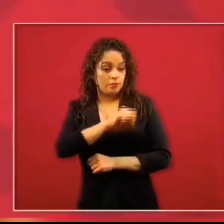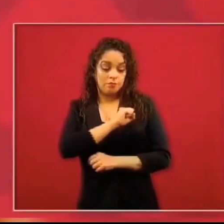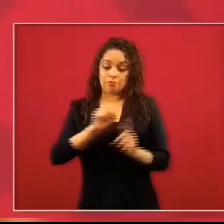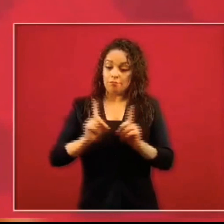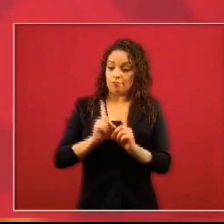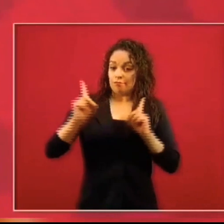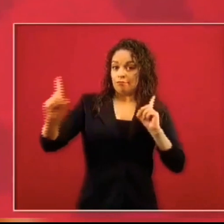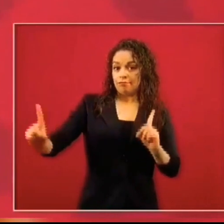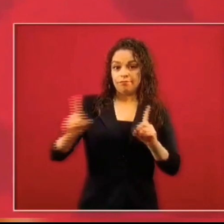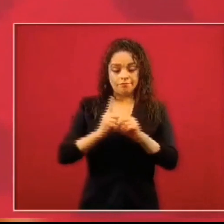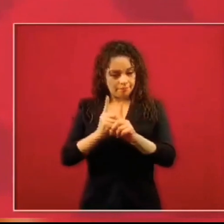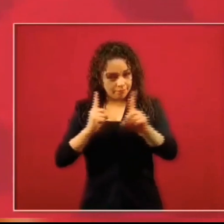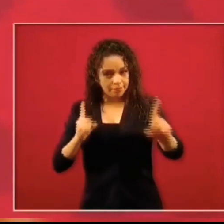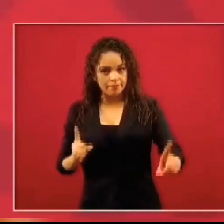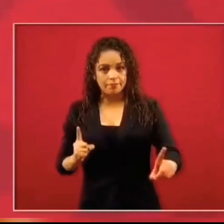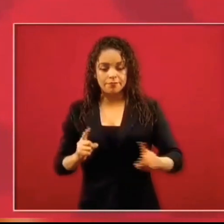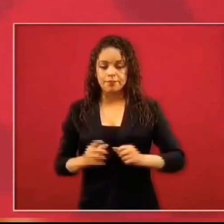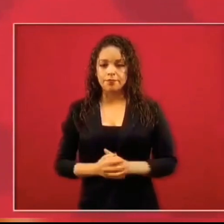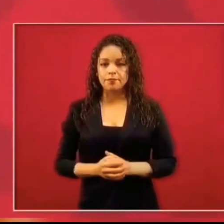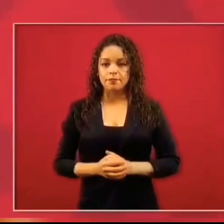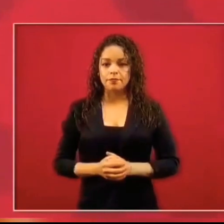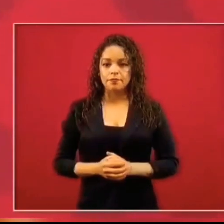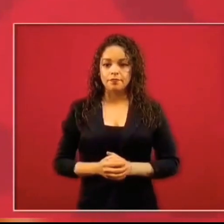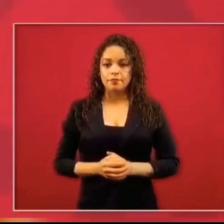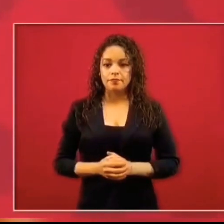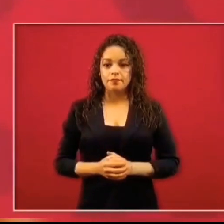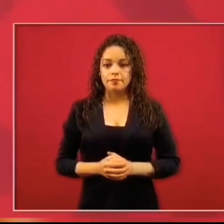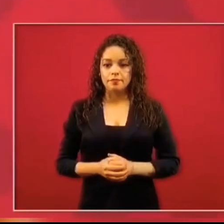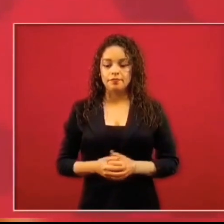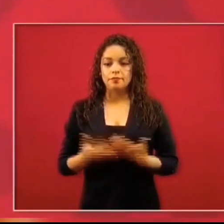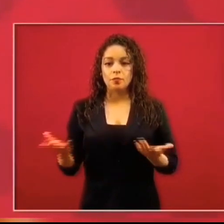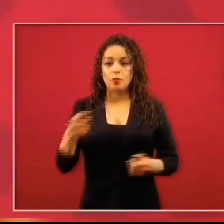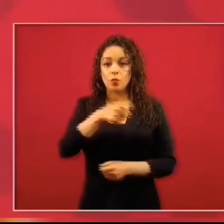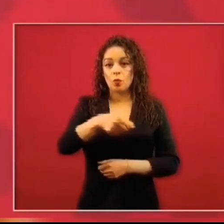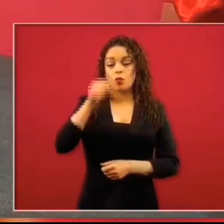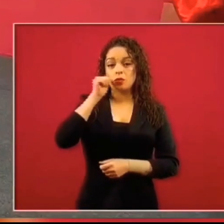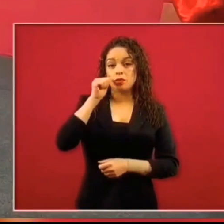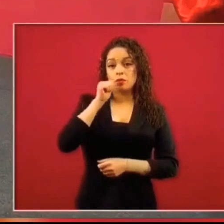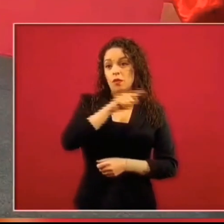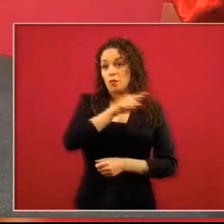y no creer rumores,